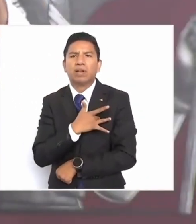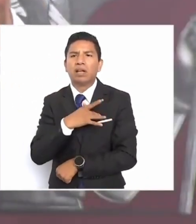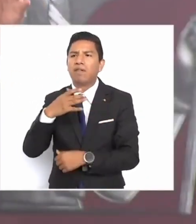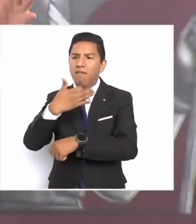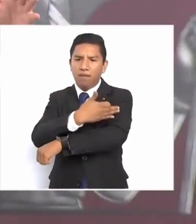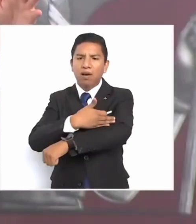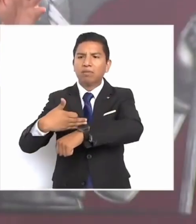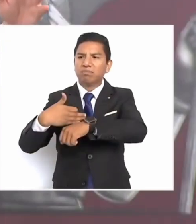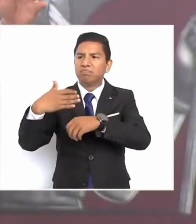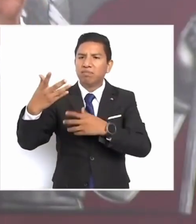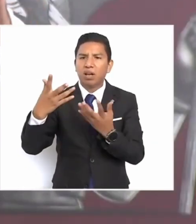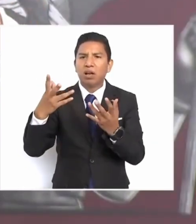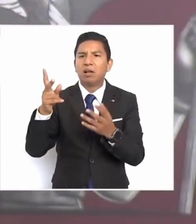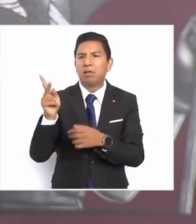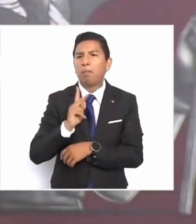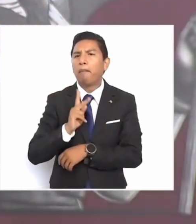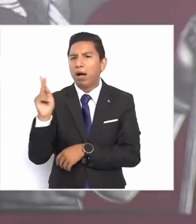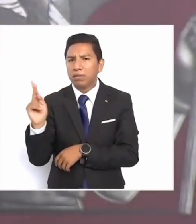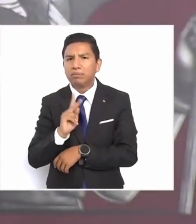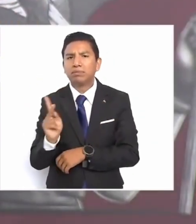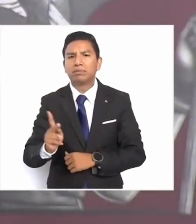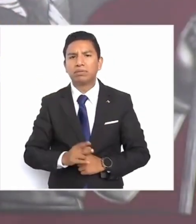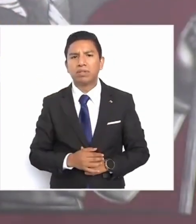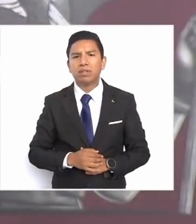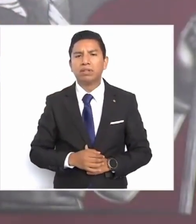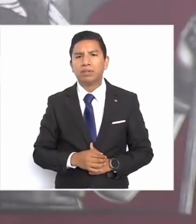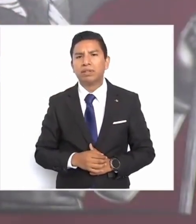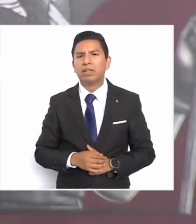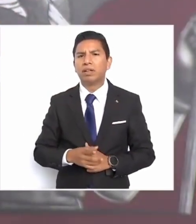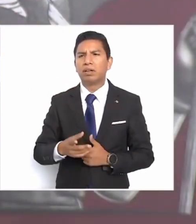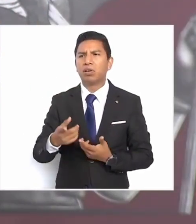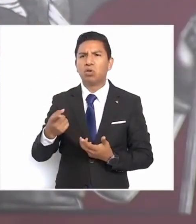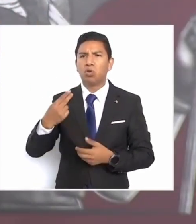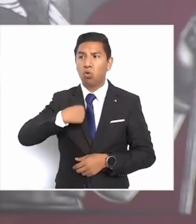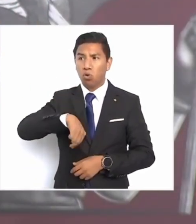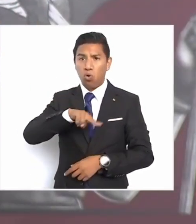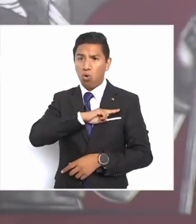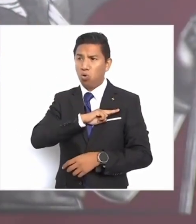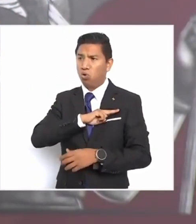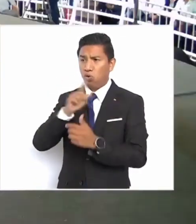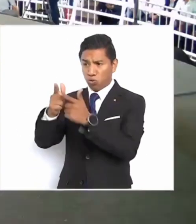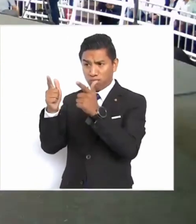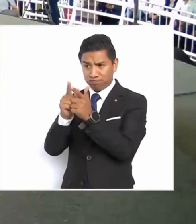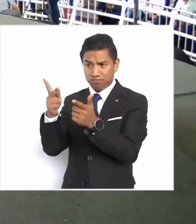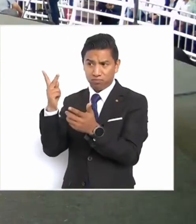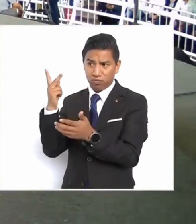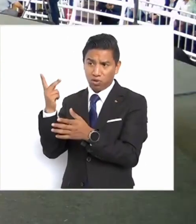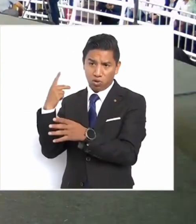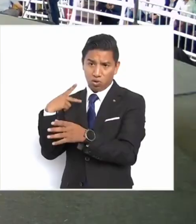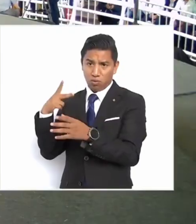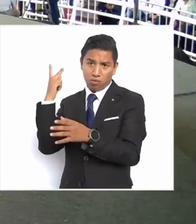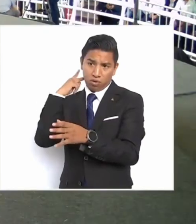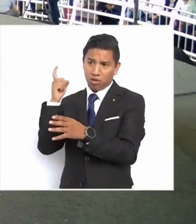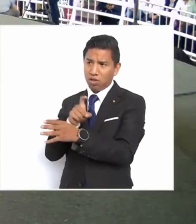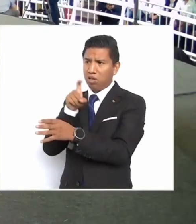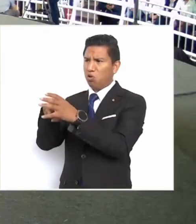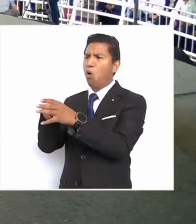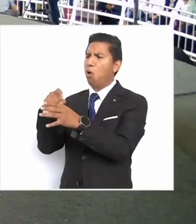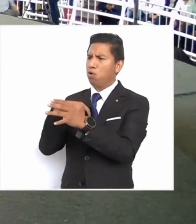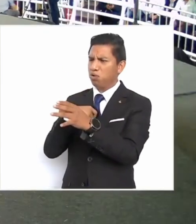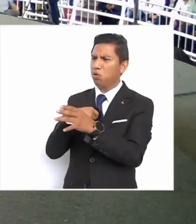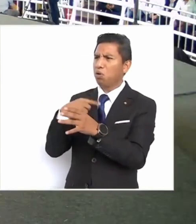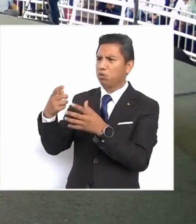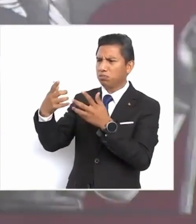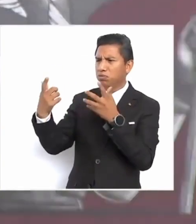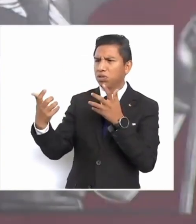su familia, y a pesar de que a lo mejor no somos del mismo partido, yo me identifico con usted y